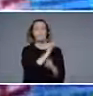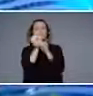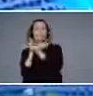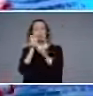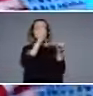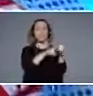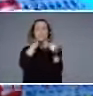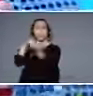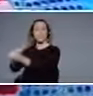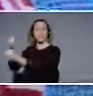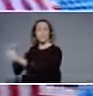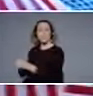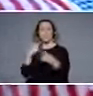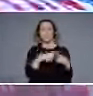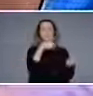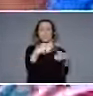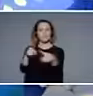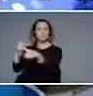pasacalle nuevamente.